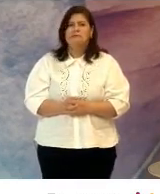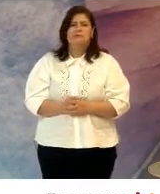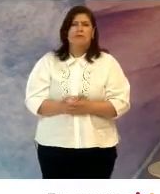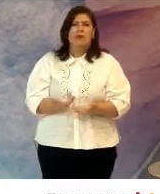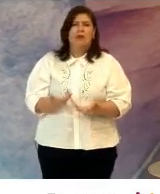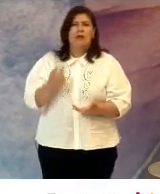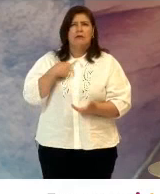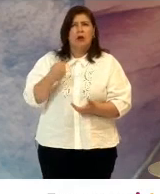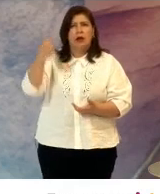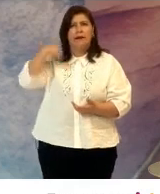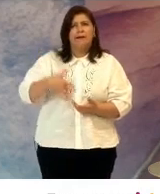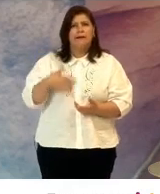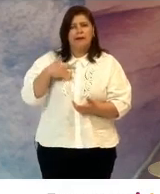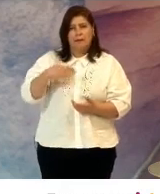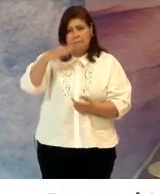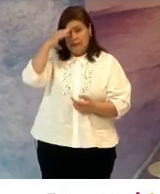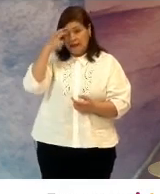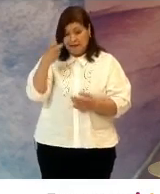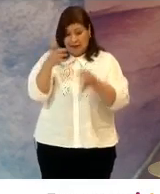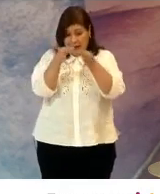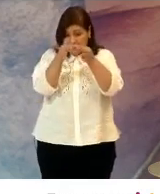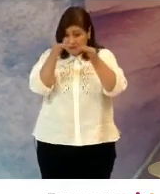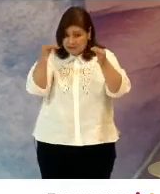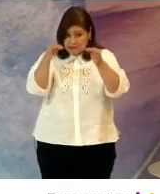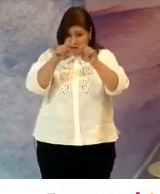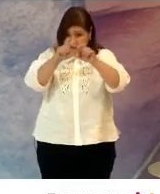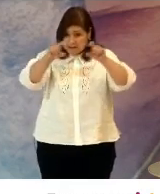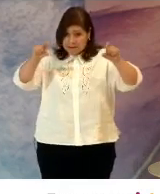Pienso que es una cita importante